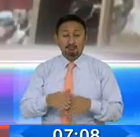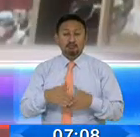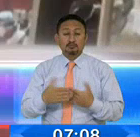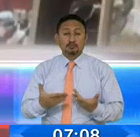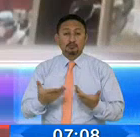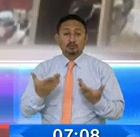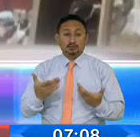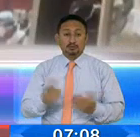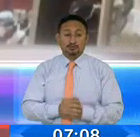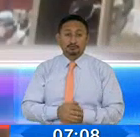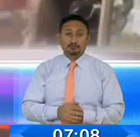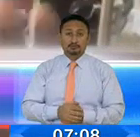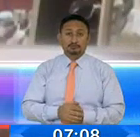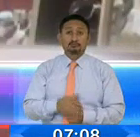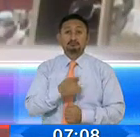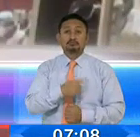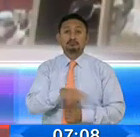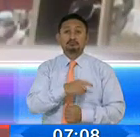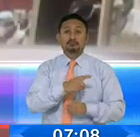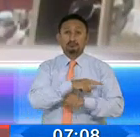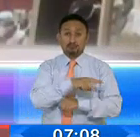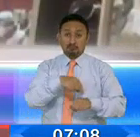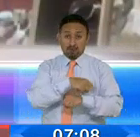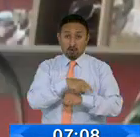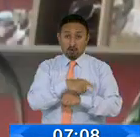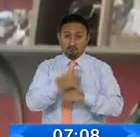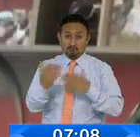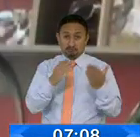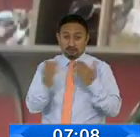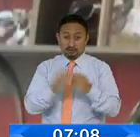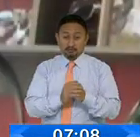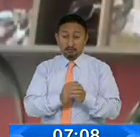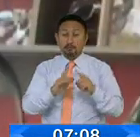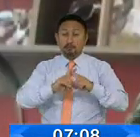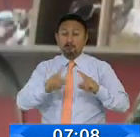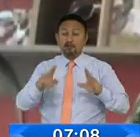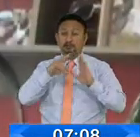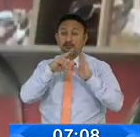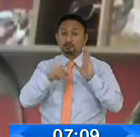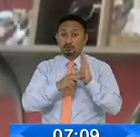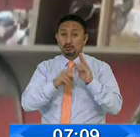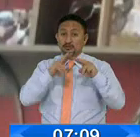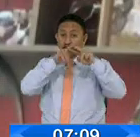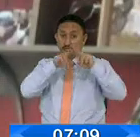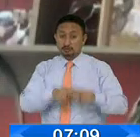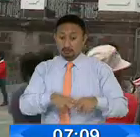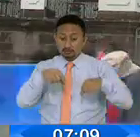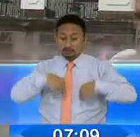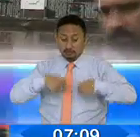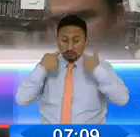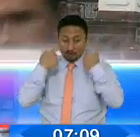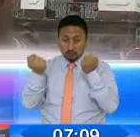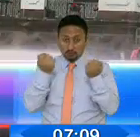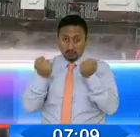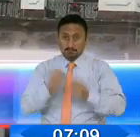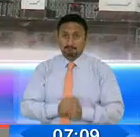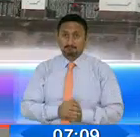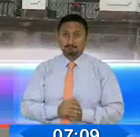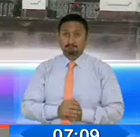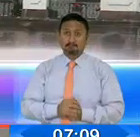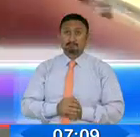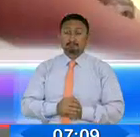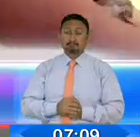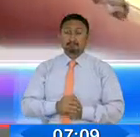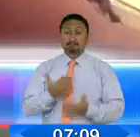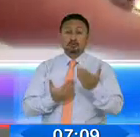la famosa flexibilización reglada, revisada, controlada. Entonces, el próximo reto del